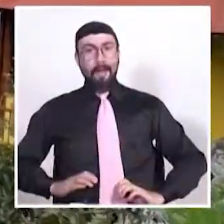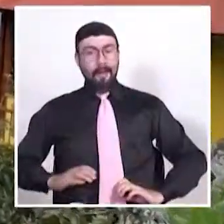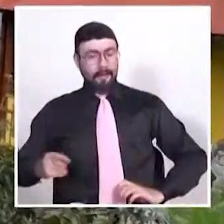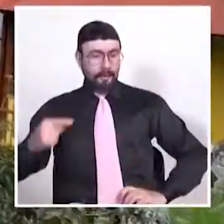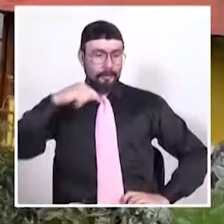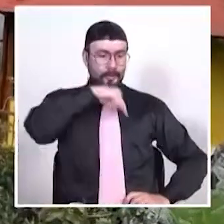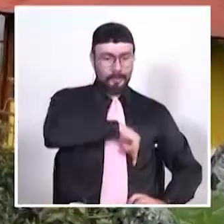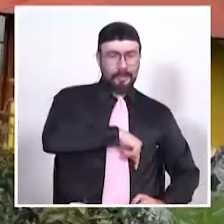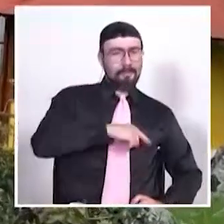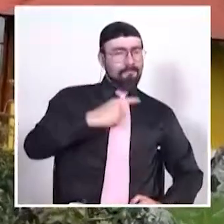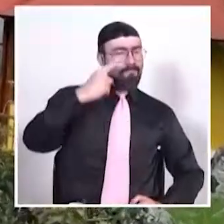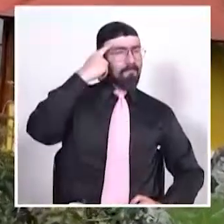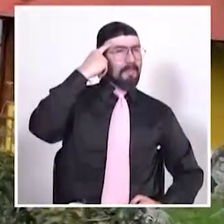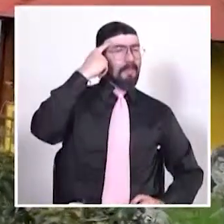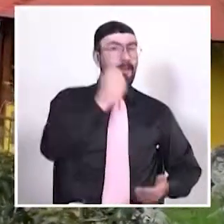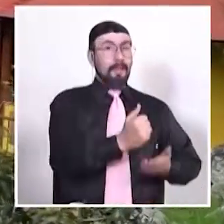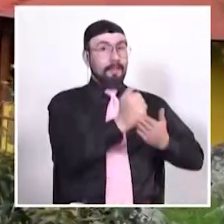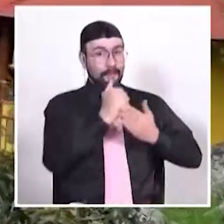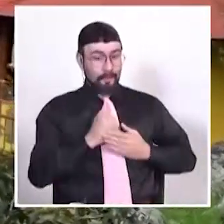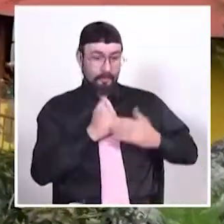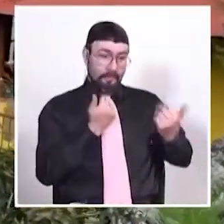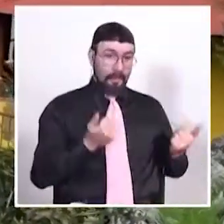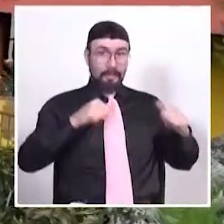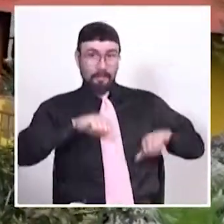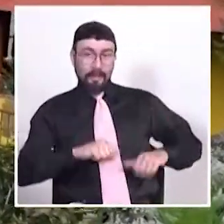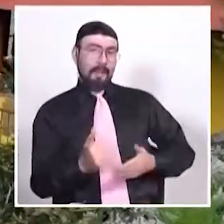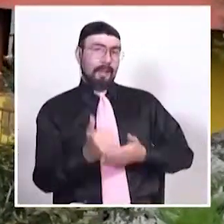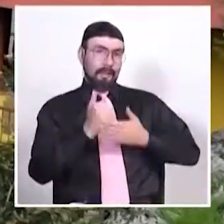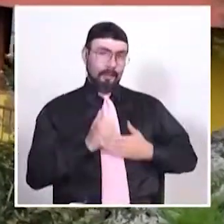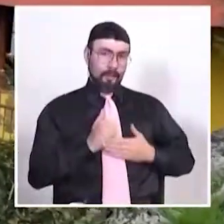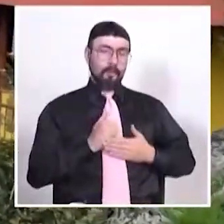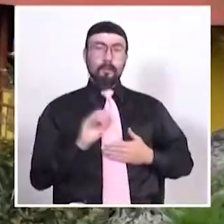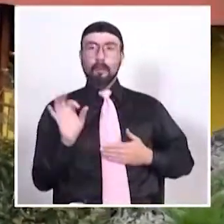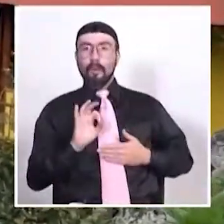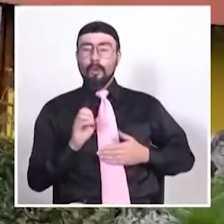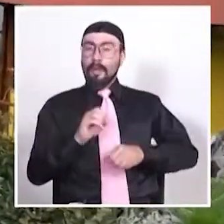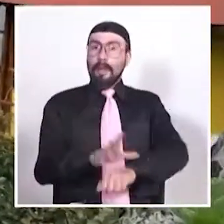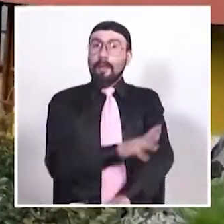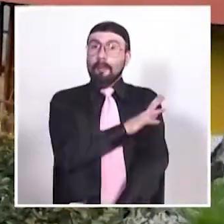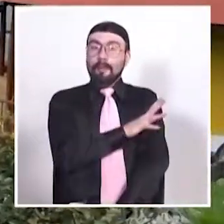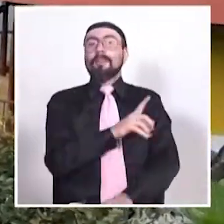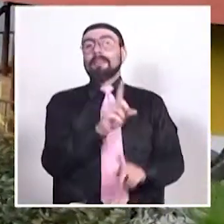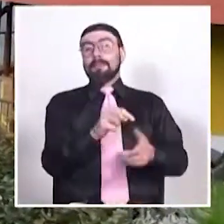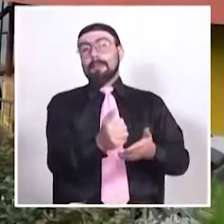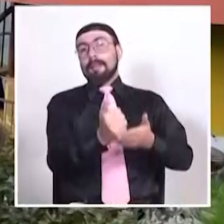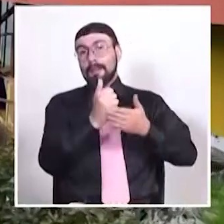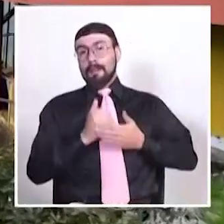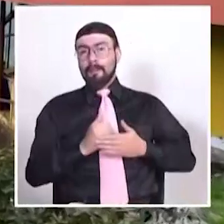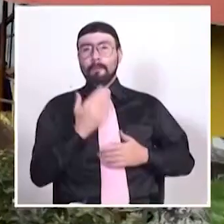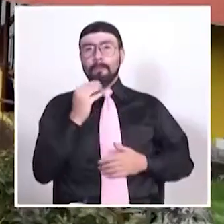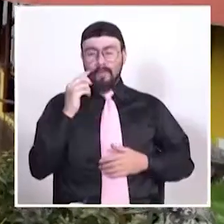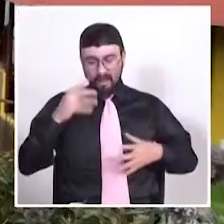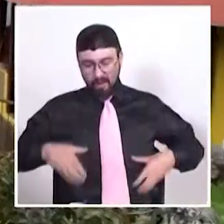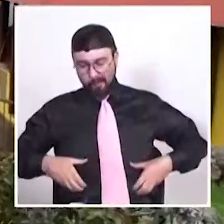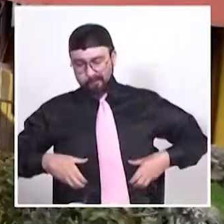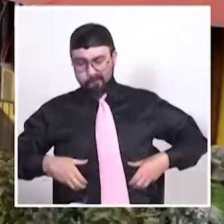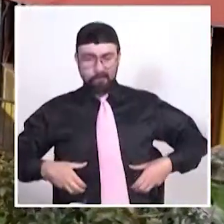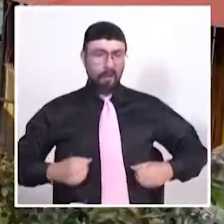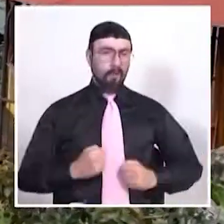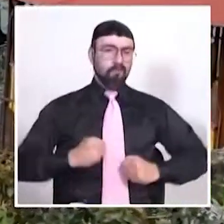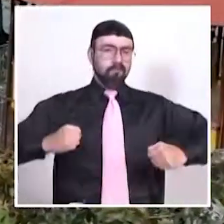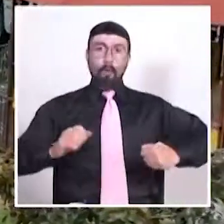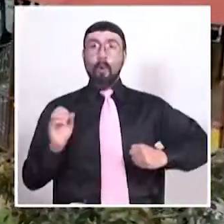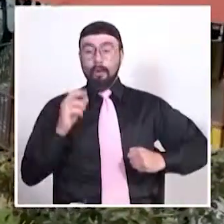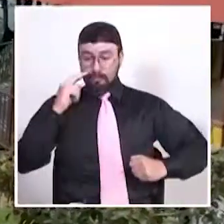afectan nuestra mente para bien o para mal y afectan nuestras emociones. Si te ves gordito, si te ves demasiado